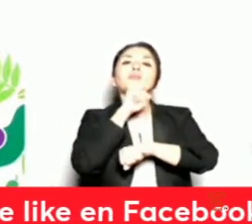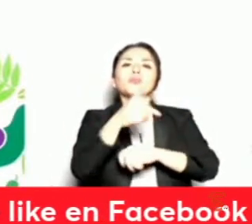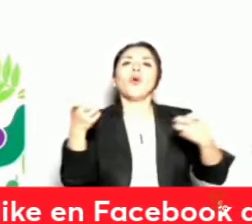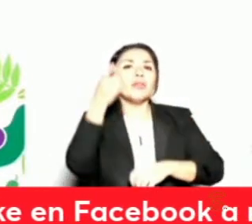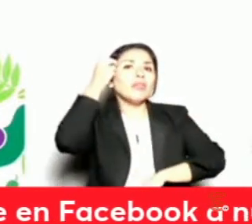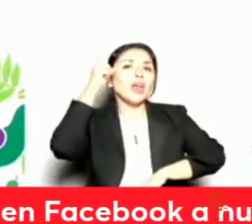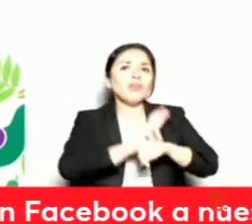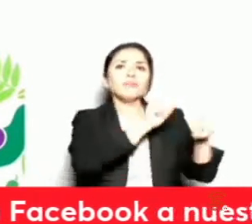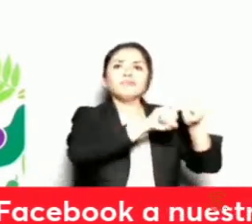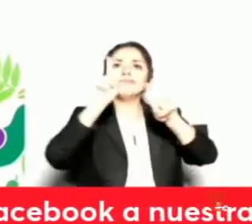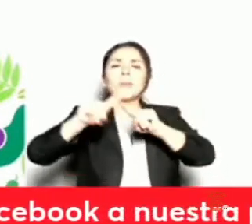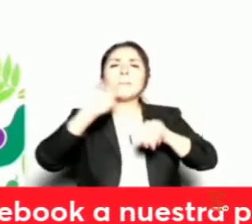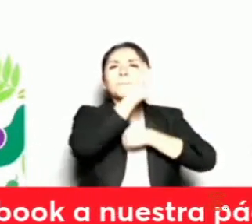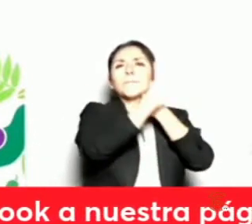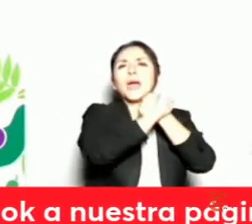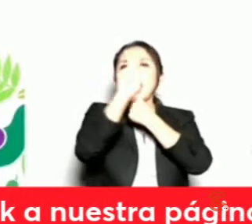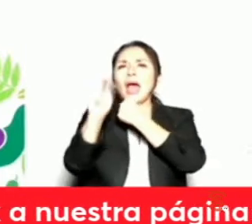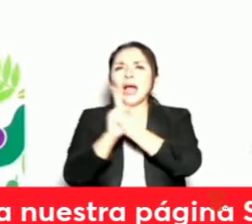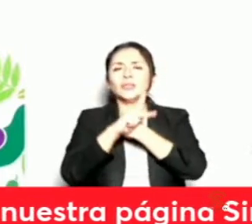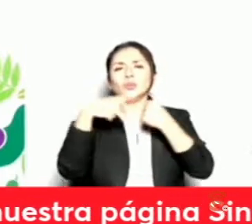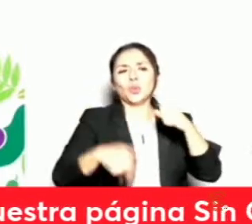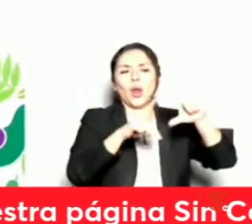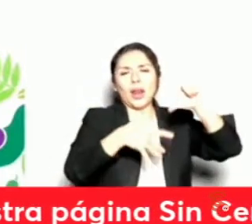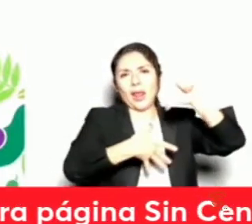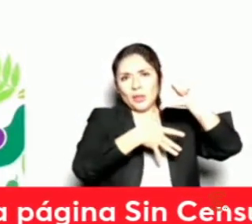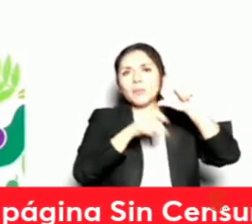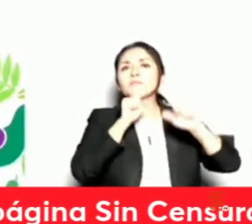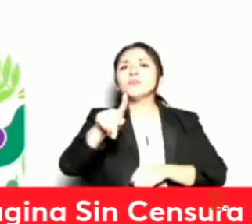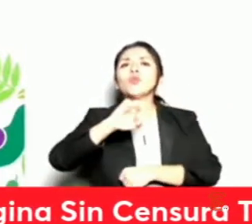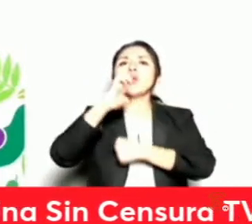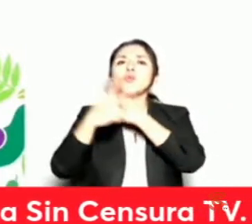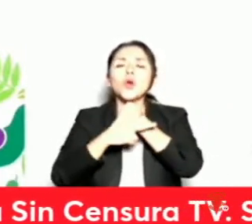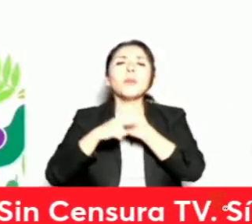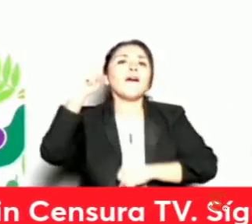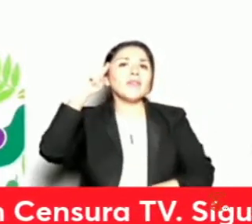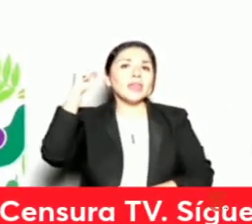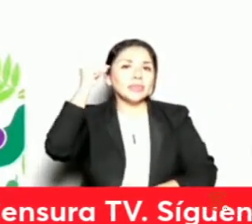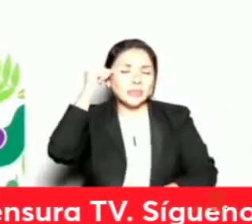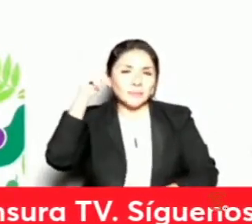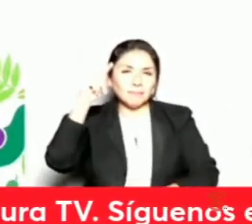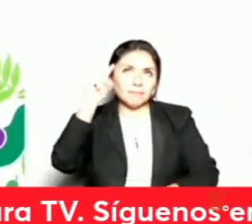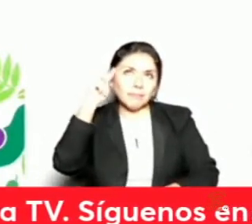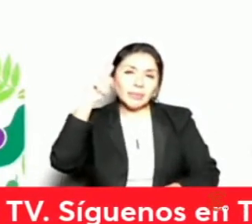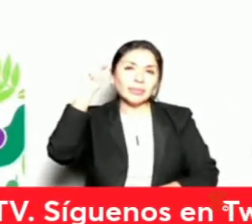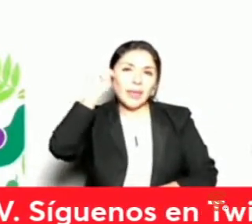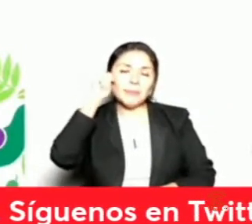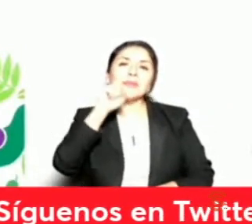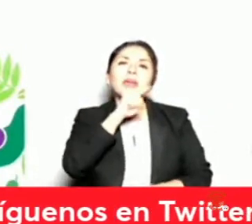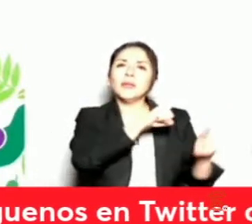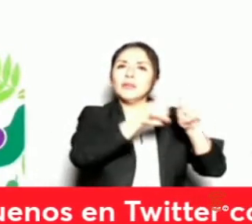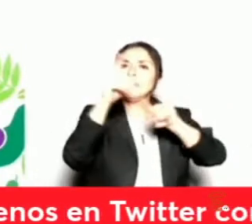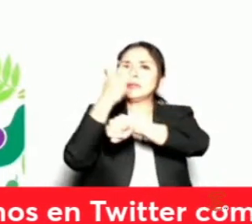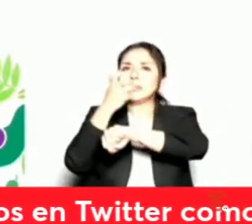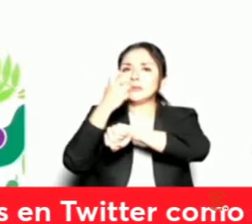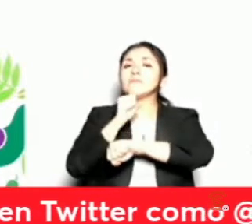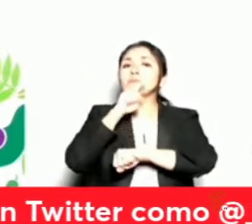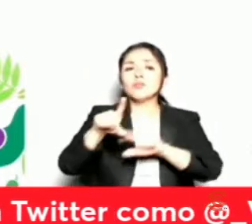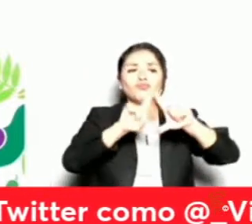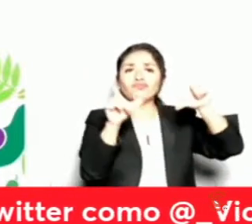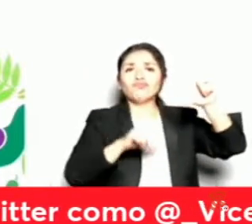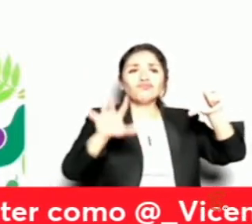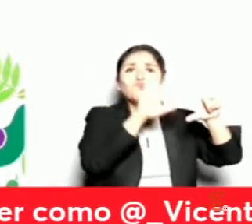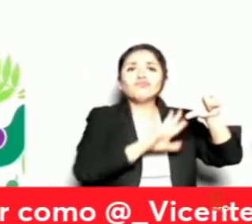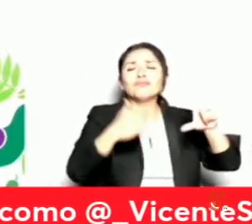10 países latinoamericanos, 5 europeos, así como Estados Unidos, Vietnam, India, Nepal y en todos los estados de la República